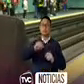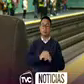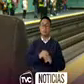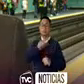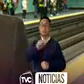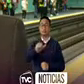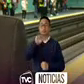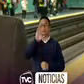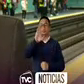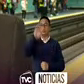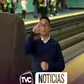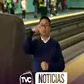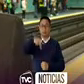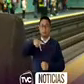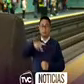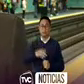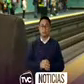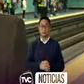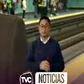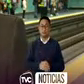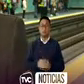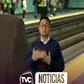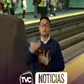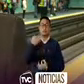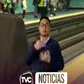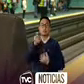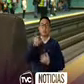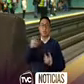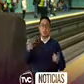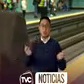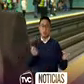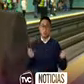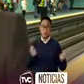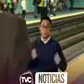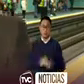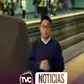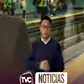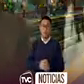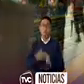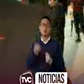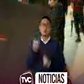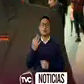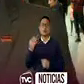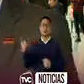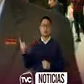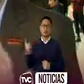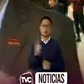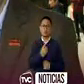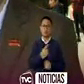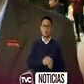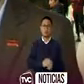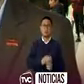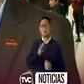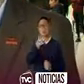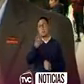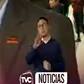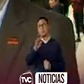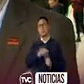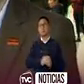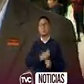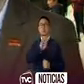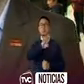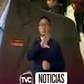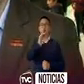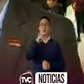Protección Automática de Trenes, le va indicando al operador del tren a qué velocidad debe ir. La velocidad media más o menos calculada es de